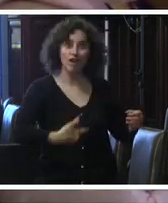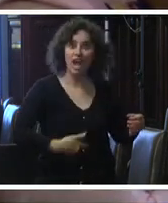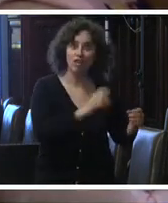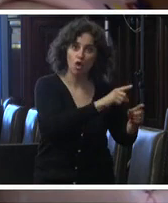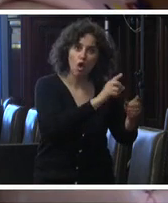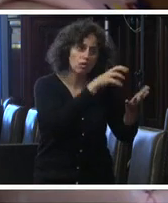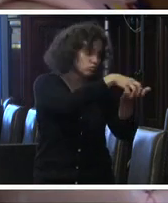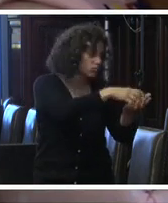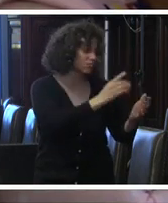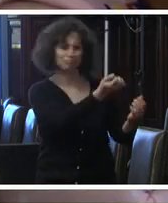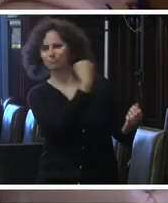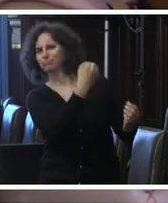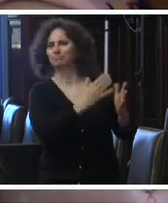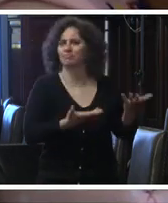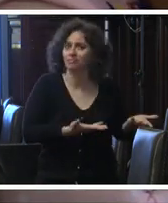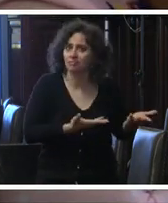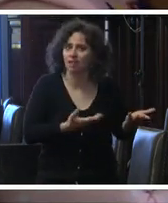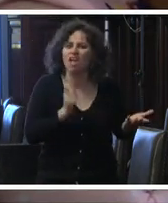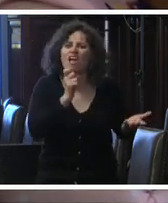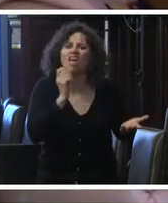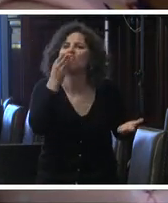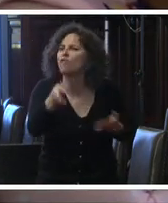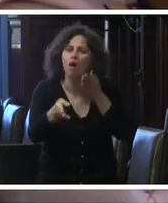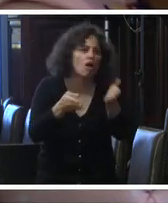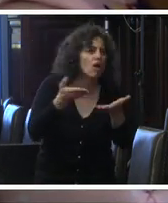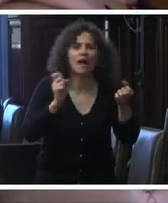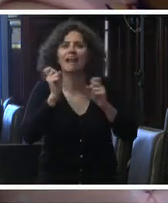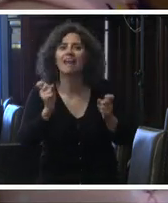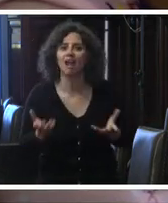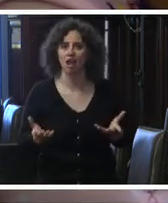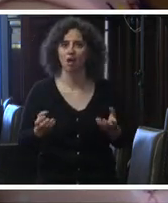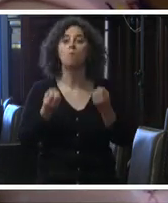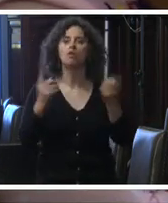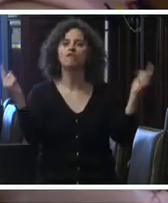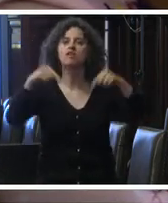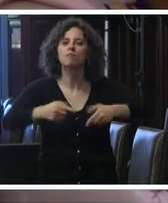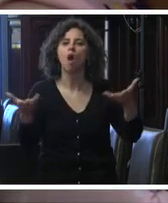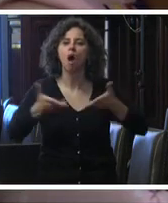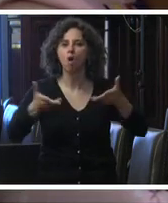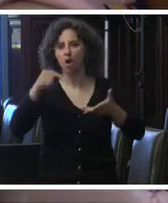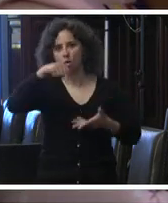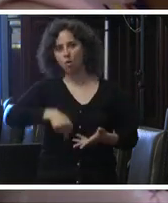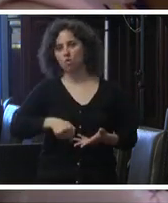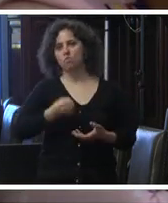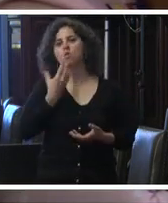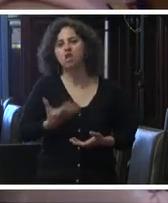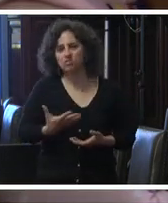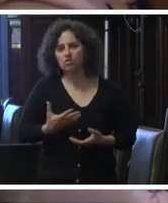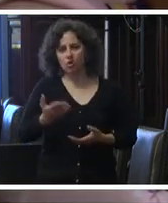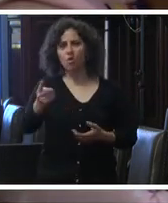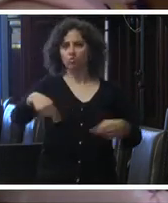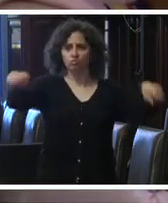Sorochuco, tampoco me hizo caso. ¿A quién vamos a acudir? Por eso hemos venido acá, para que